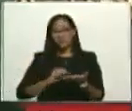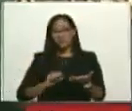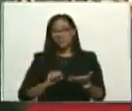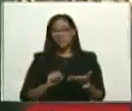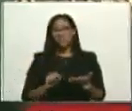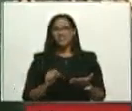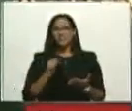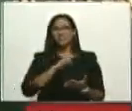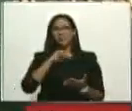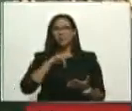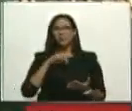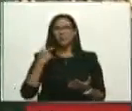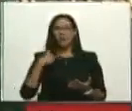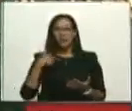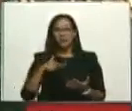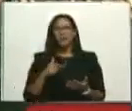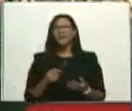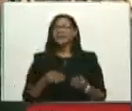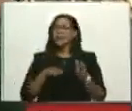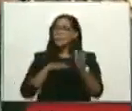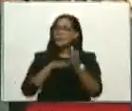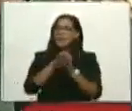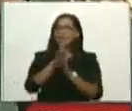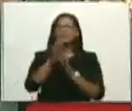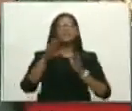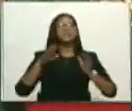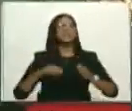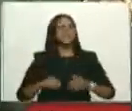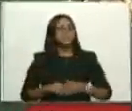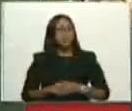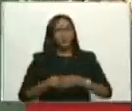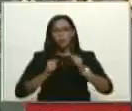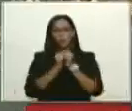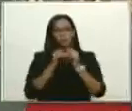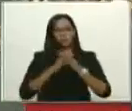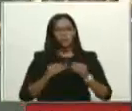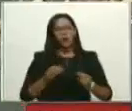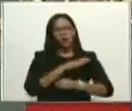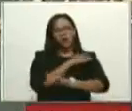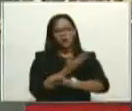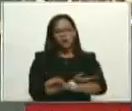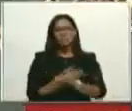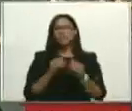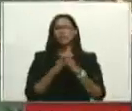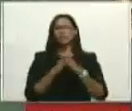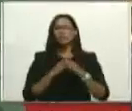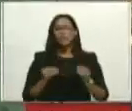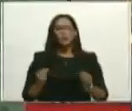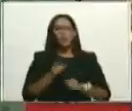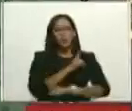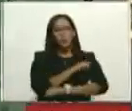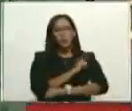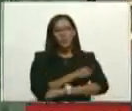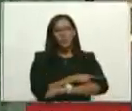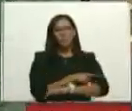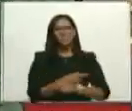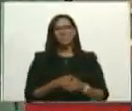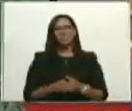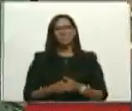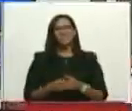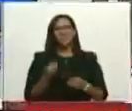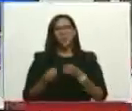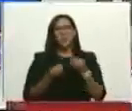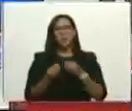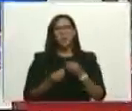que nosotros tenemos que echar es para adelante ahora, pues, con toda la fuerza, con todo el poder. ¿Cómo va el